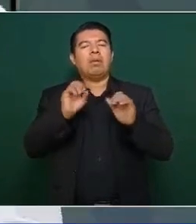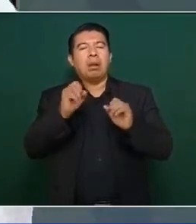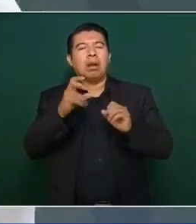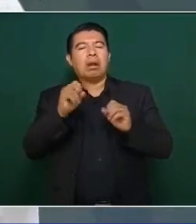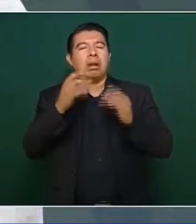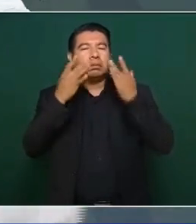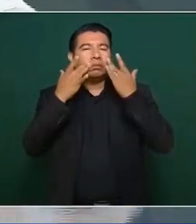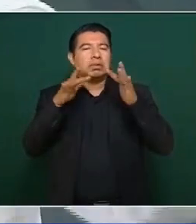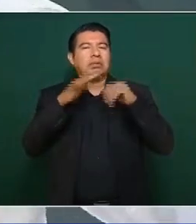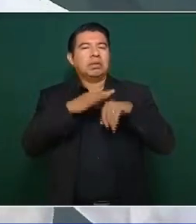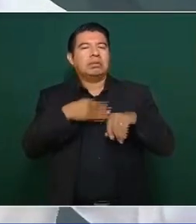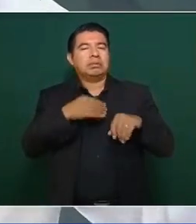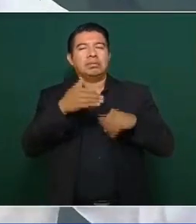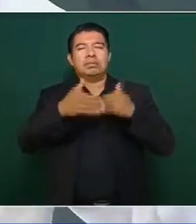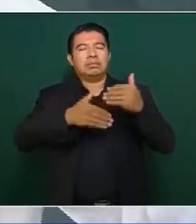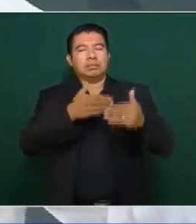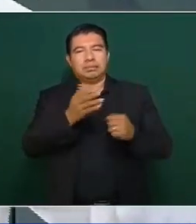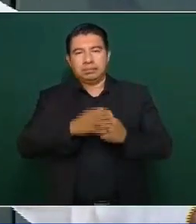y